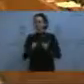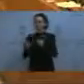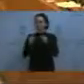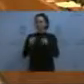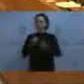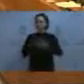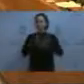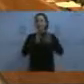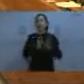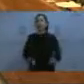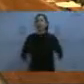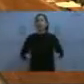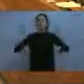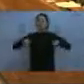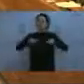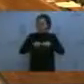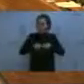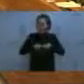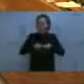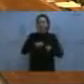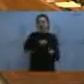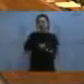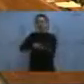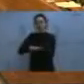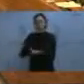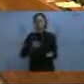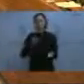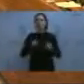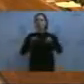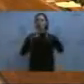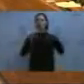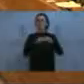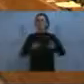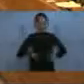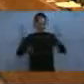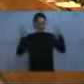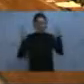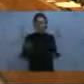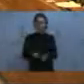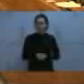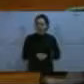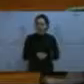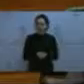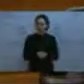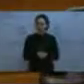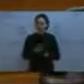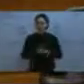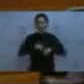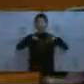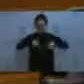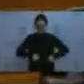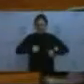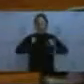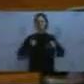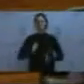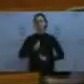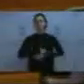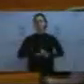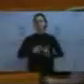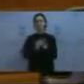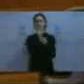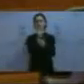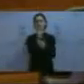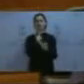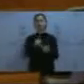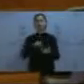posible cooficialidad del asturiano, para que ello permitiera hacer lo que usted hoy nos explica, y